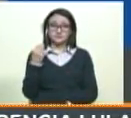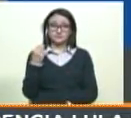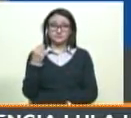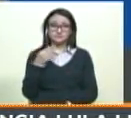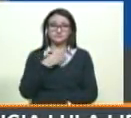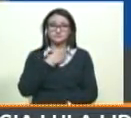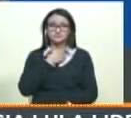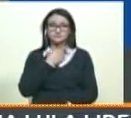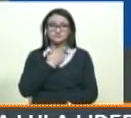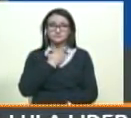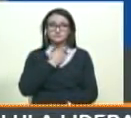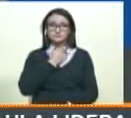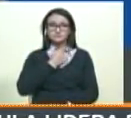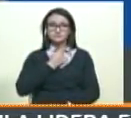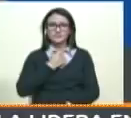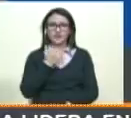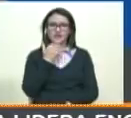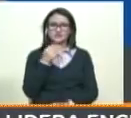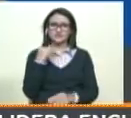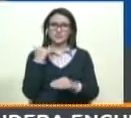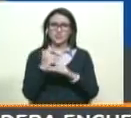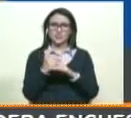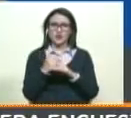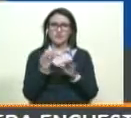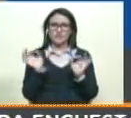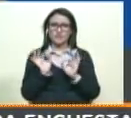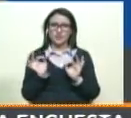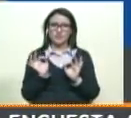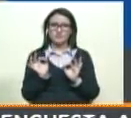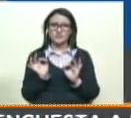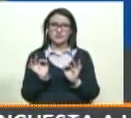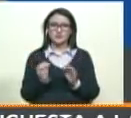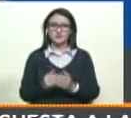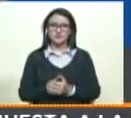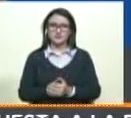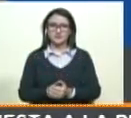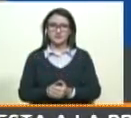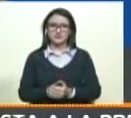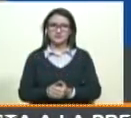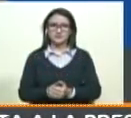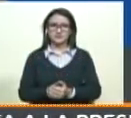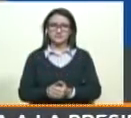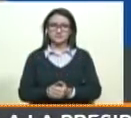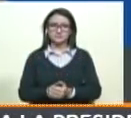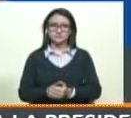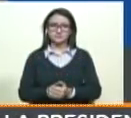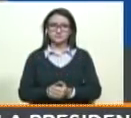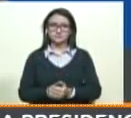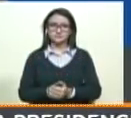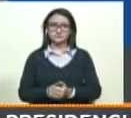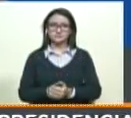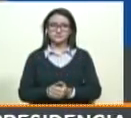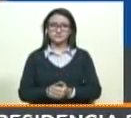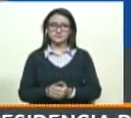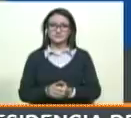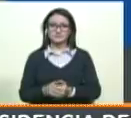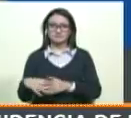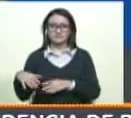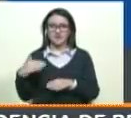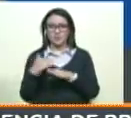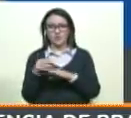formato casi idéntico, hasta un violinista apareció por allí, al que se le aplicó a Venezuela hace un